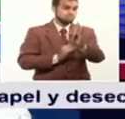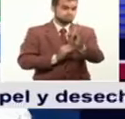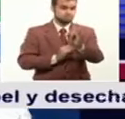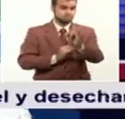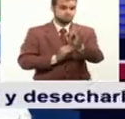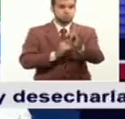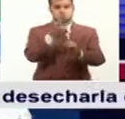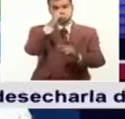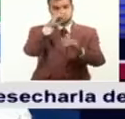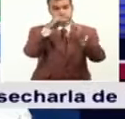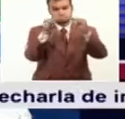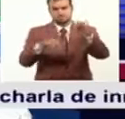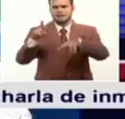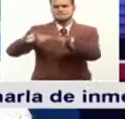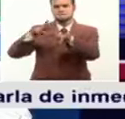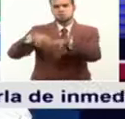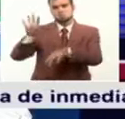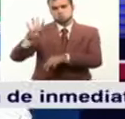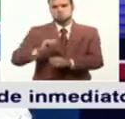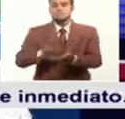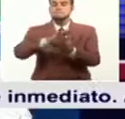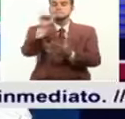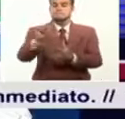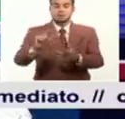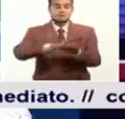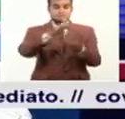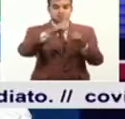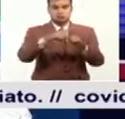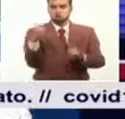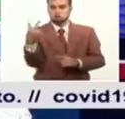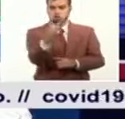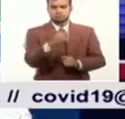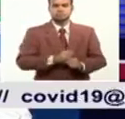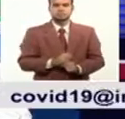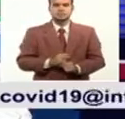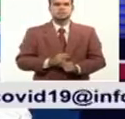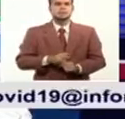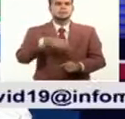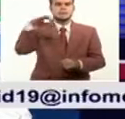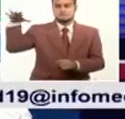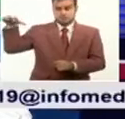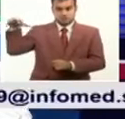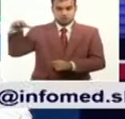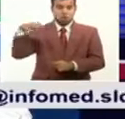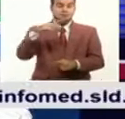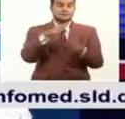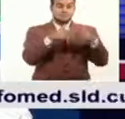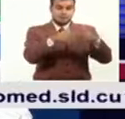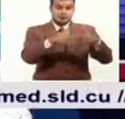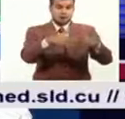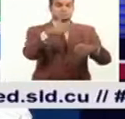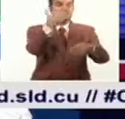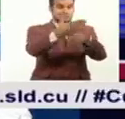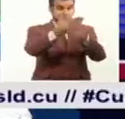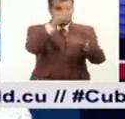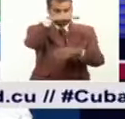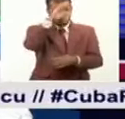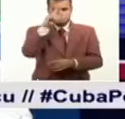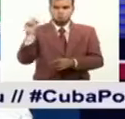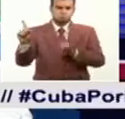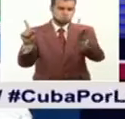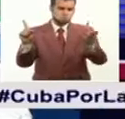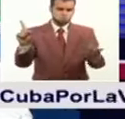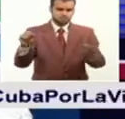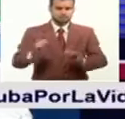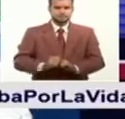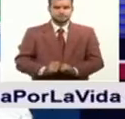Mayabeque y Matanzas con dos cada uno y Pinar de Río Grande y Santiago de Cuba un caso cada uno. Acumulándose